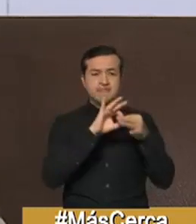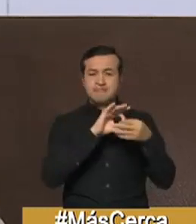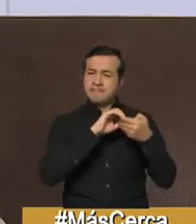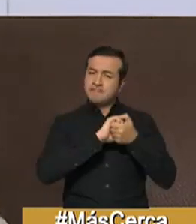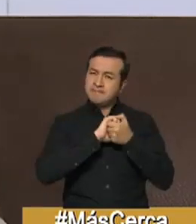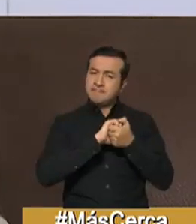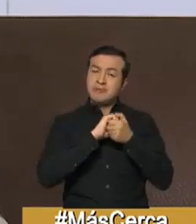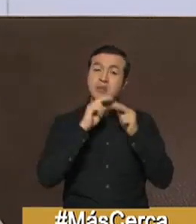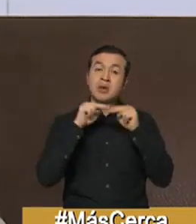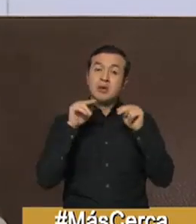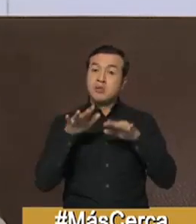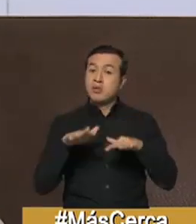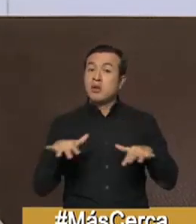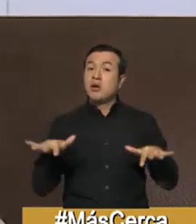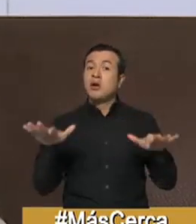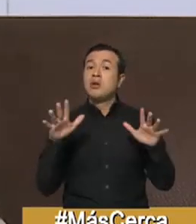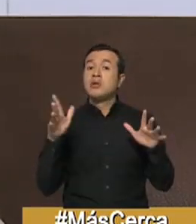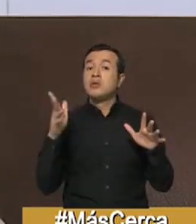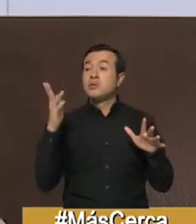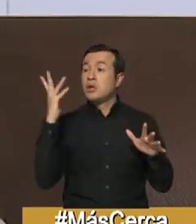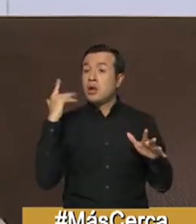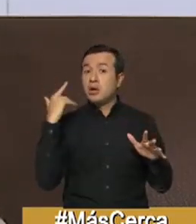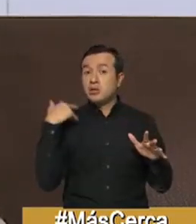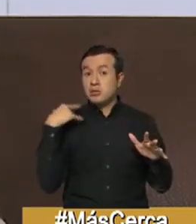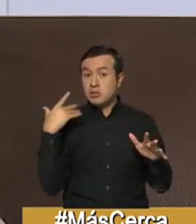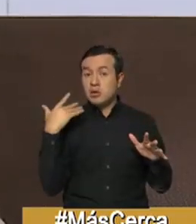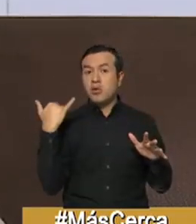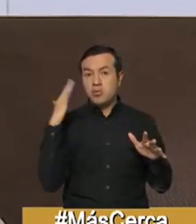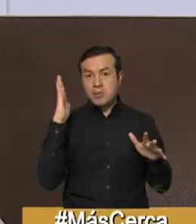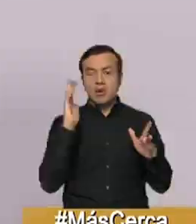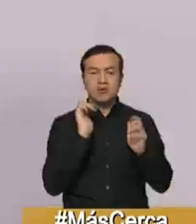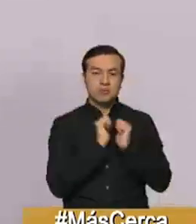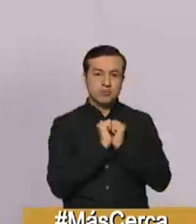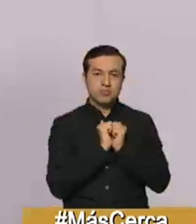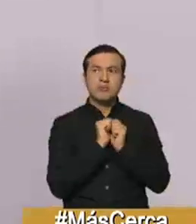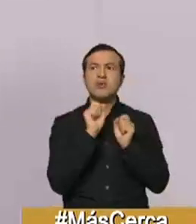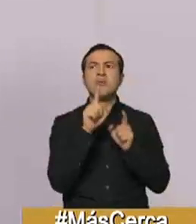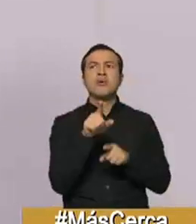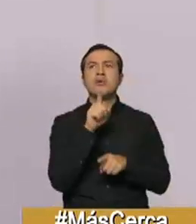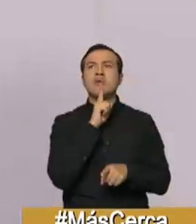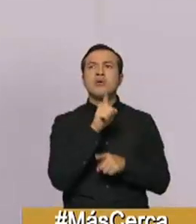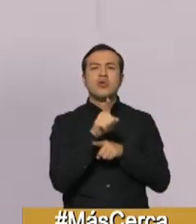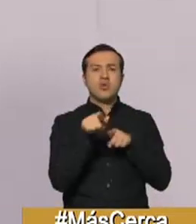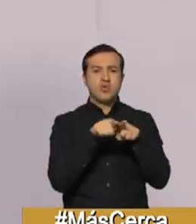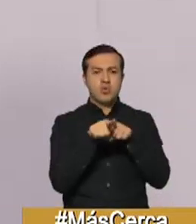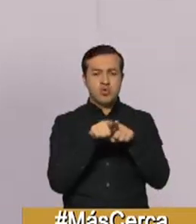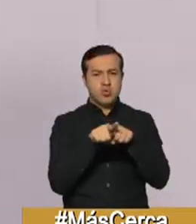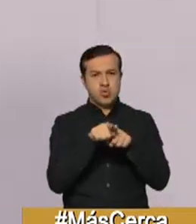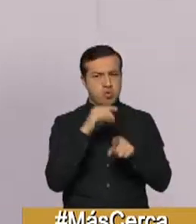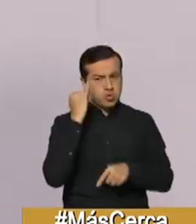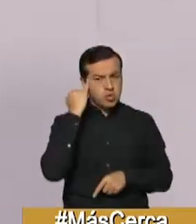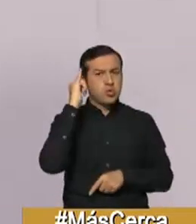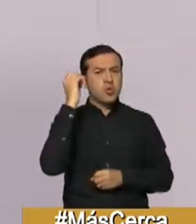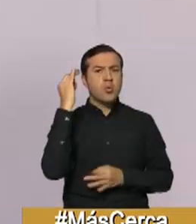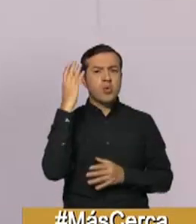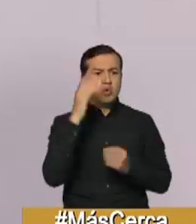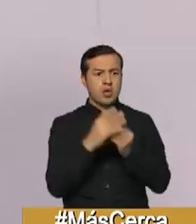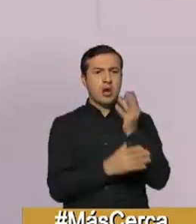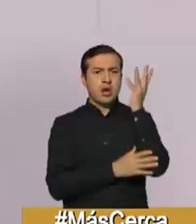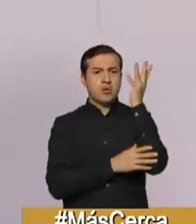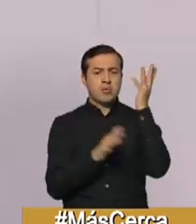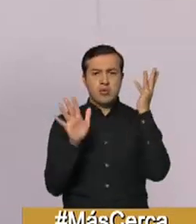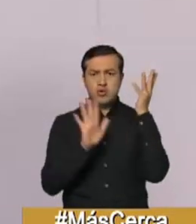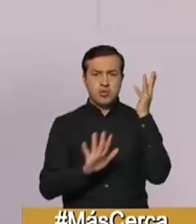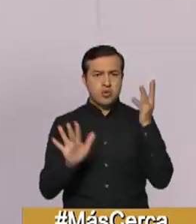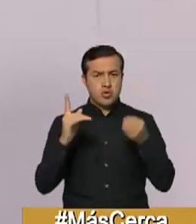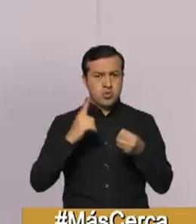distinta con la naturaleza que la que tenían generaciones anteriores, ¿no? Una consulta, a través de este concurso, ¿ustedes tienen una idea de cuántos arupos existen en nuestra